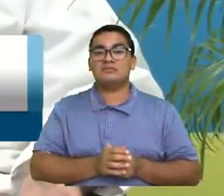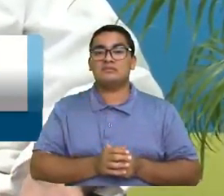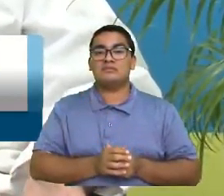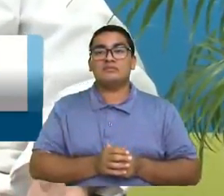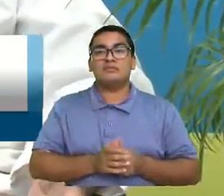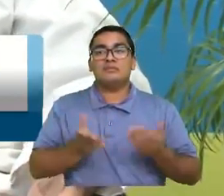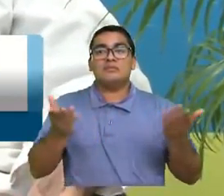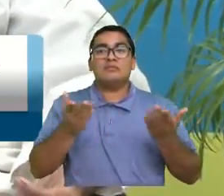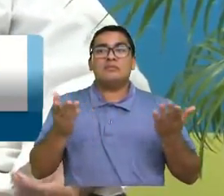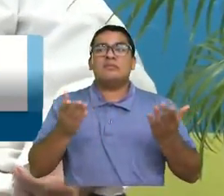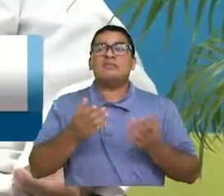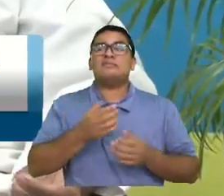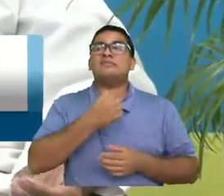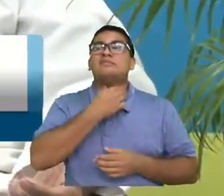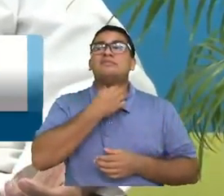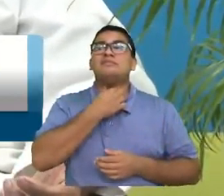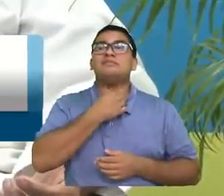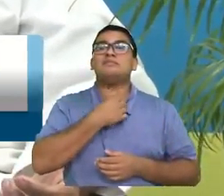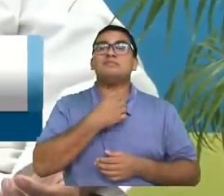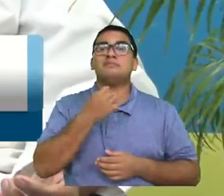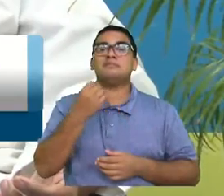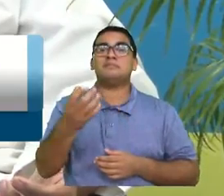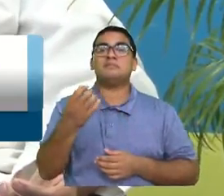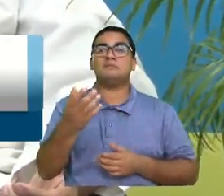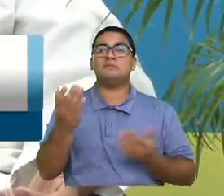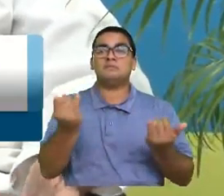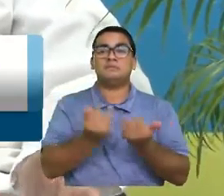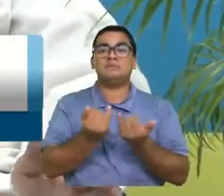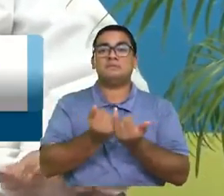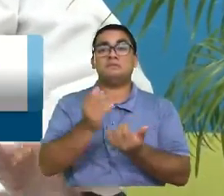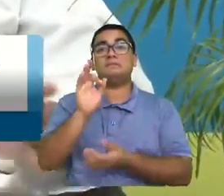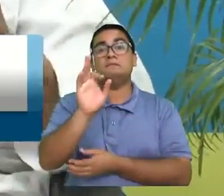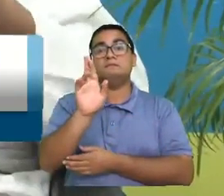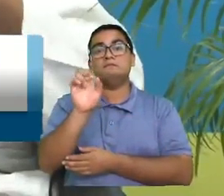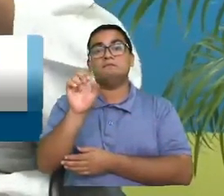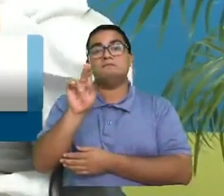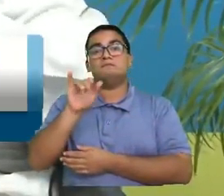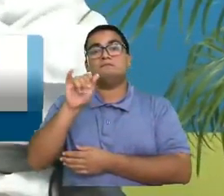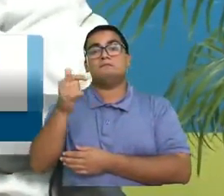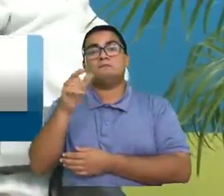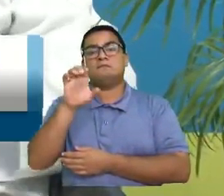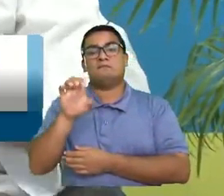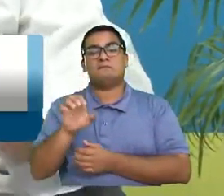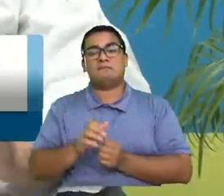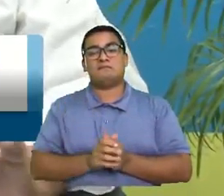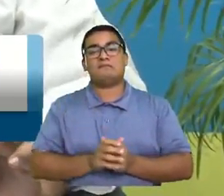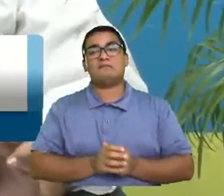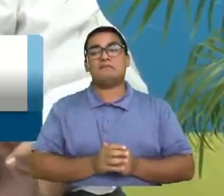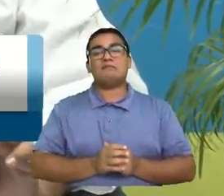las amígdalas, a amigdalitis, o a nivel de la faringe, faringitis. Entonces, ahí está